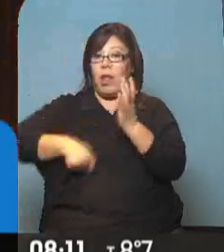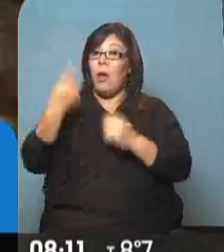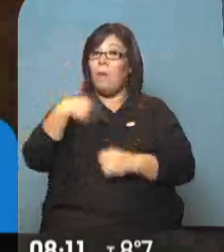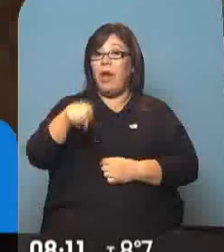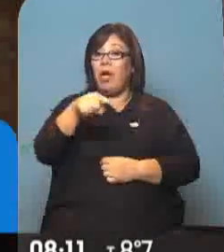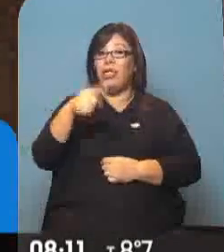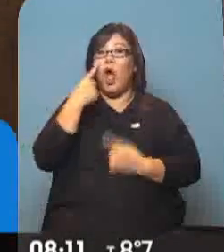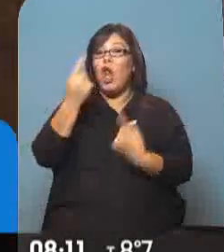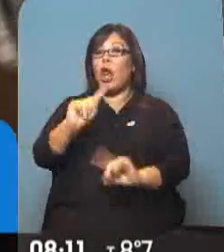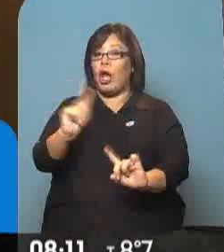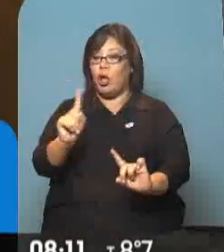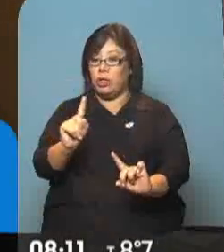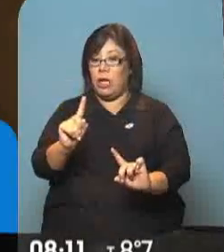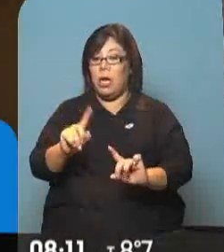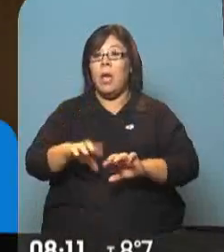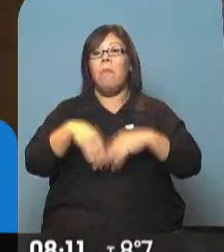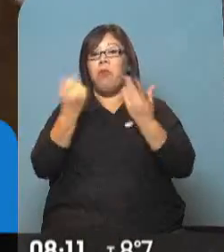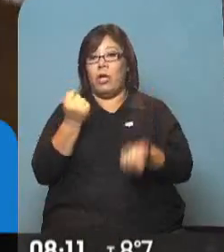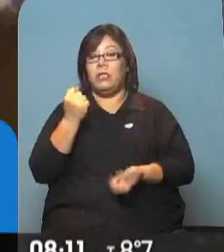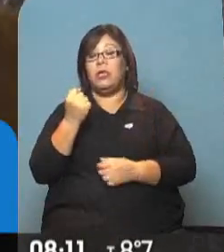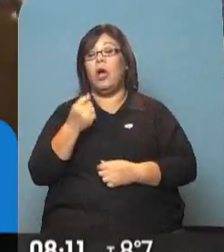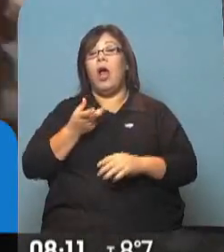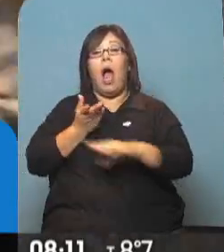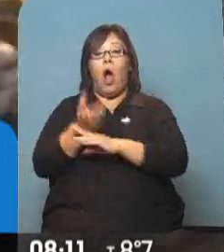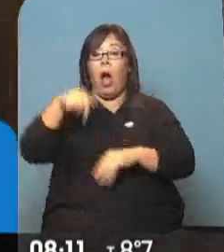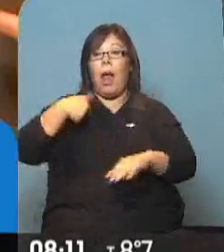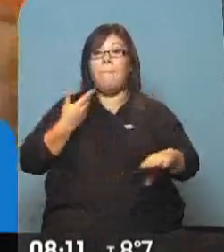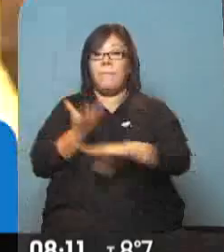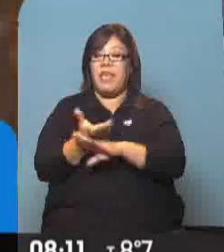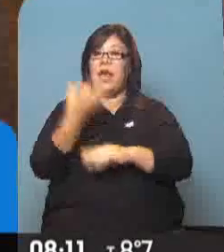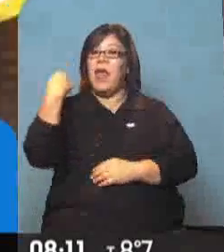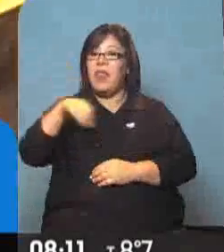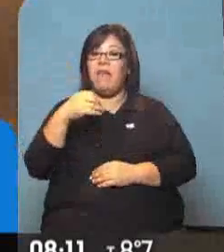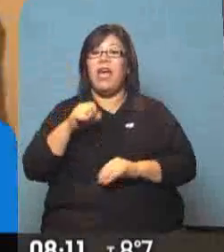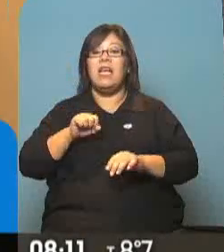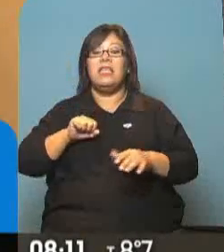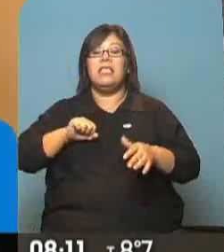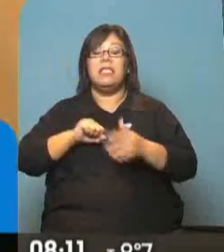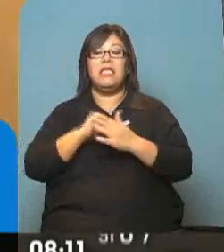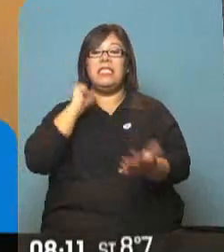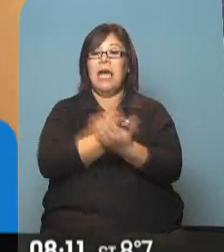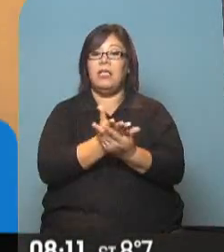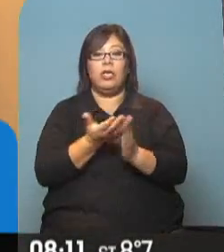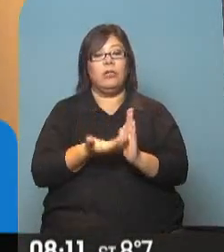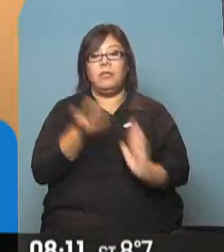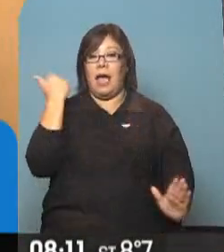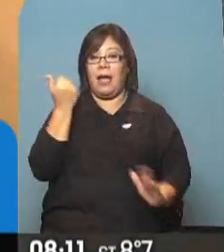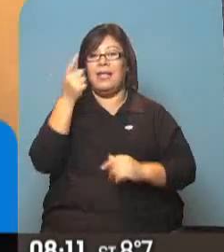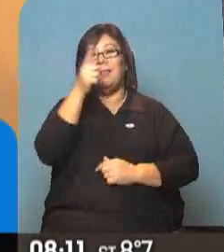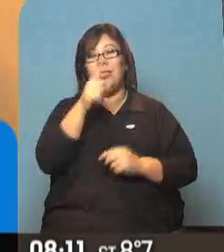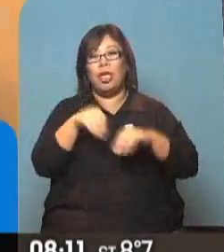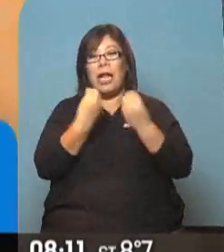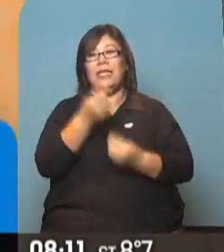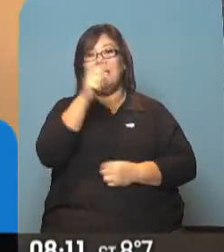y el levantamiento de las 115 sanciones que por telegrama recibieron a raíz de la liberación de los molinetes como modalidad